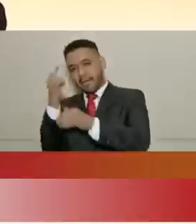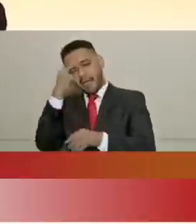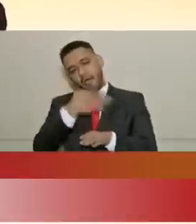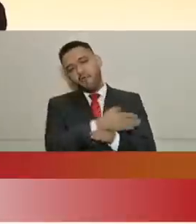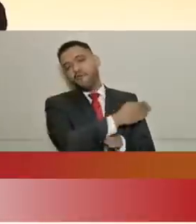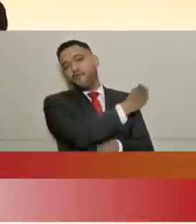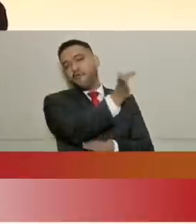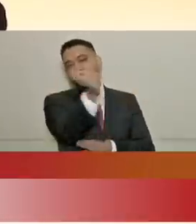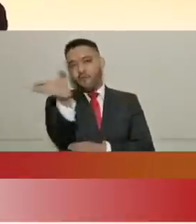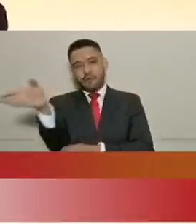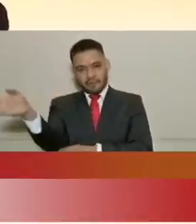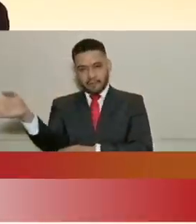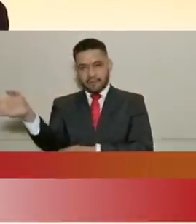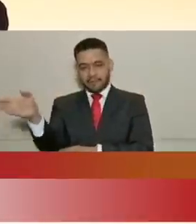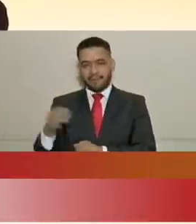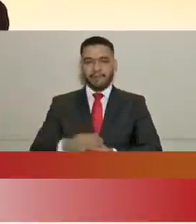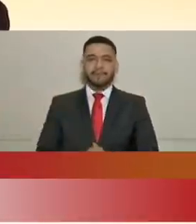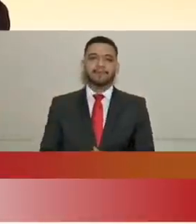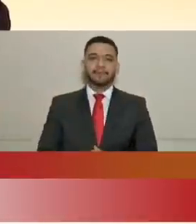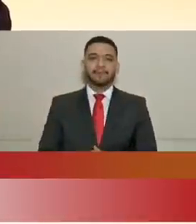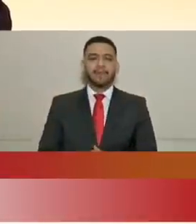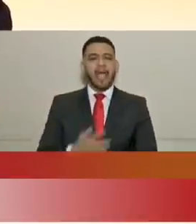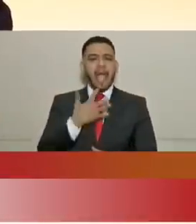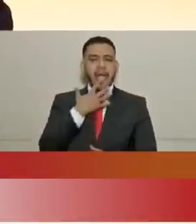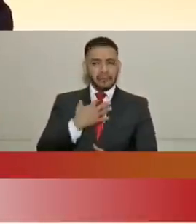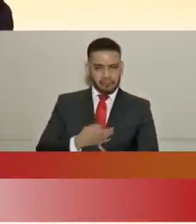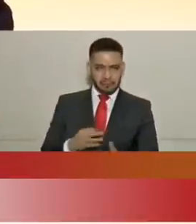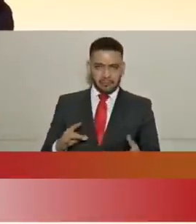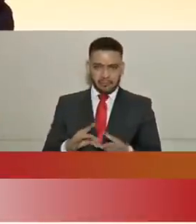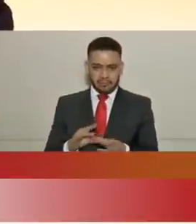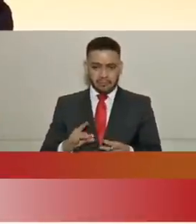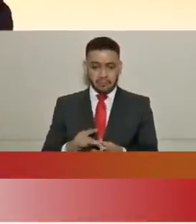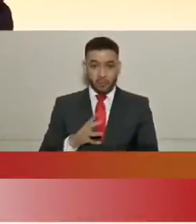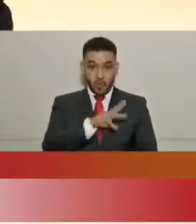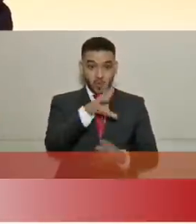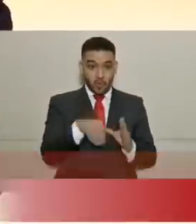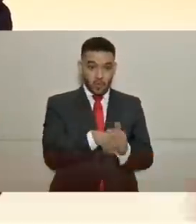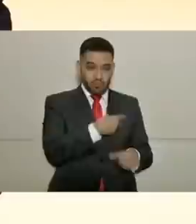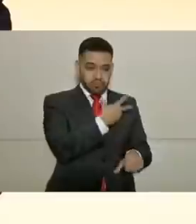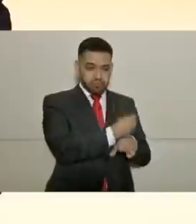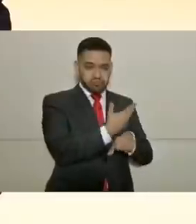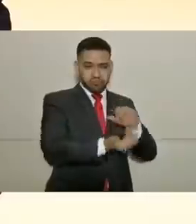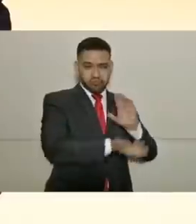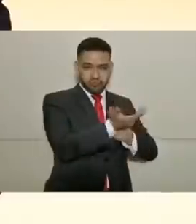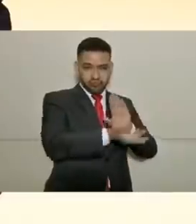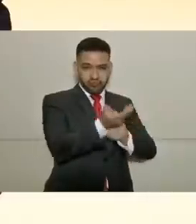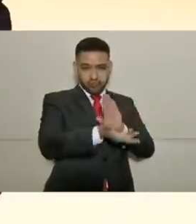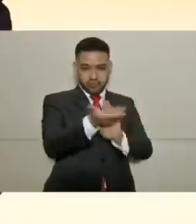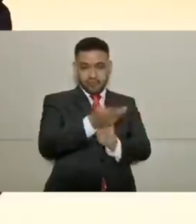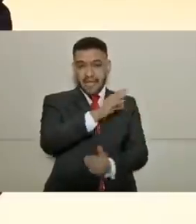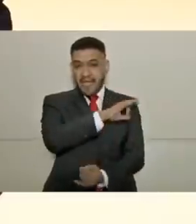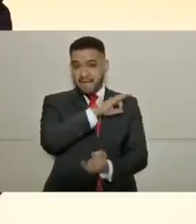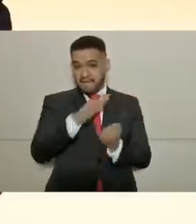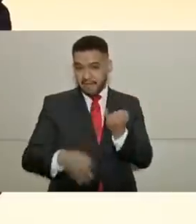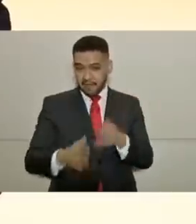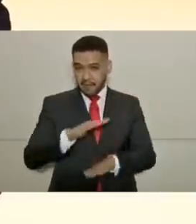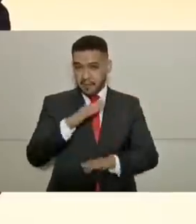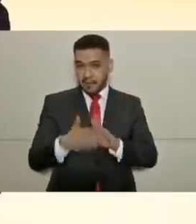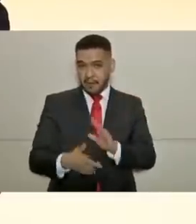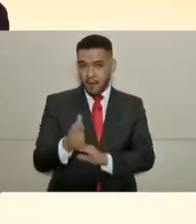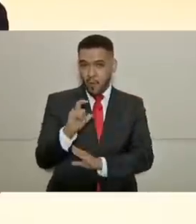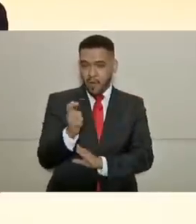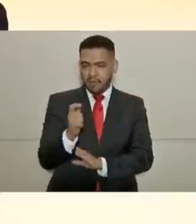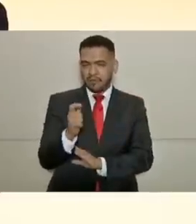que va a estar terminado este trabajo, esta obra, a más tardar en el